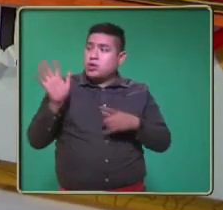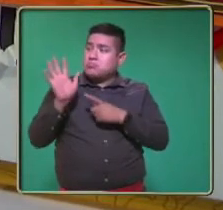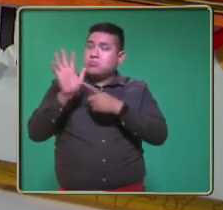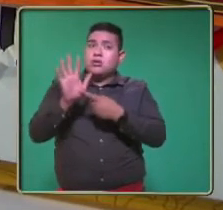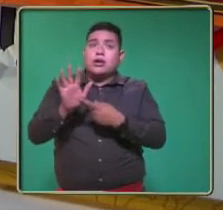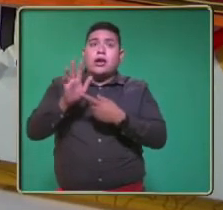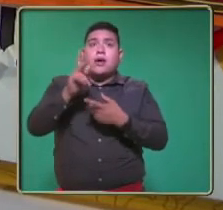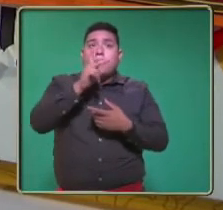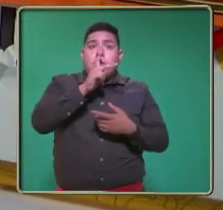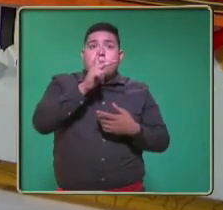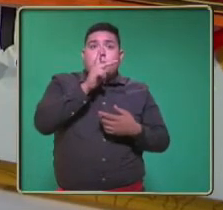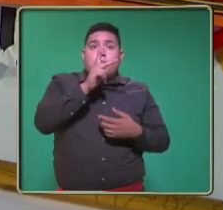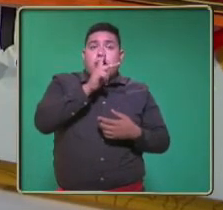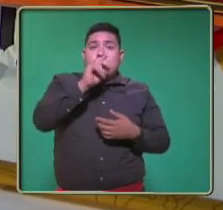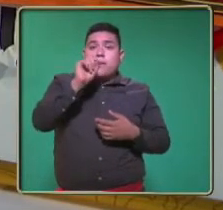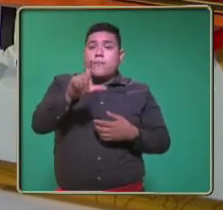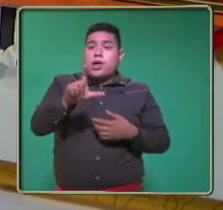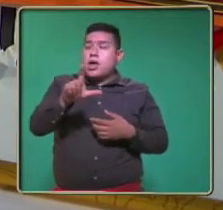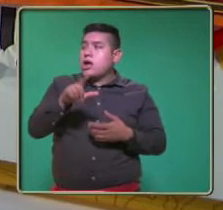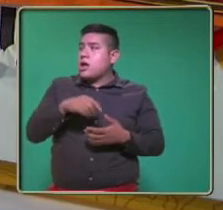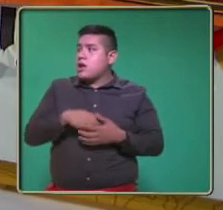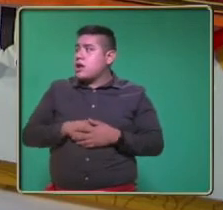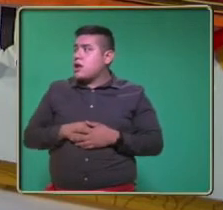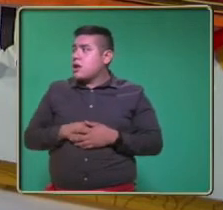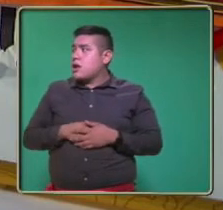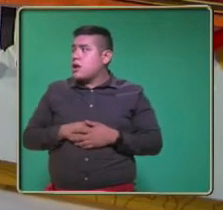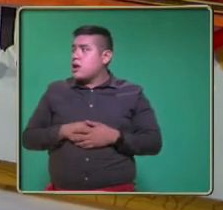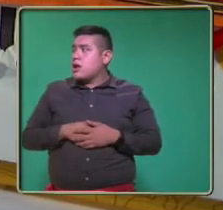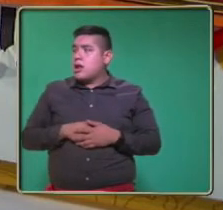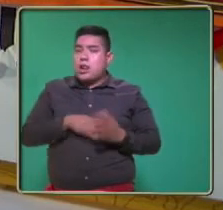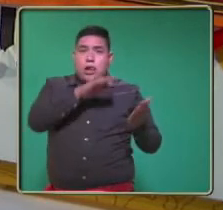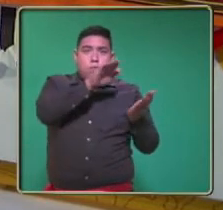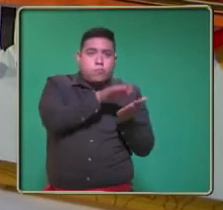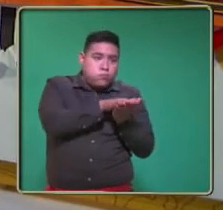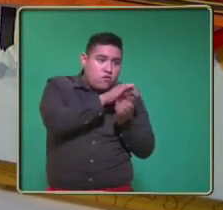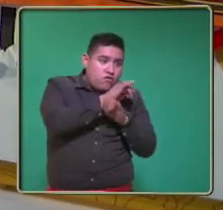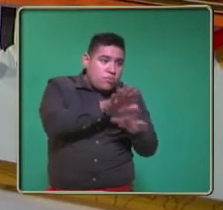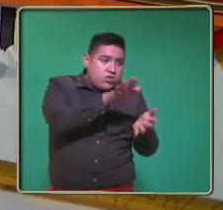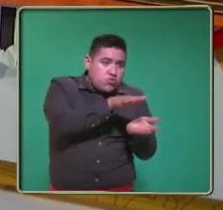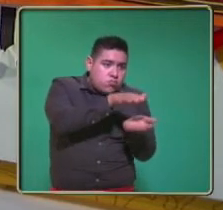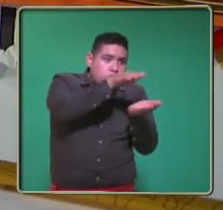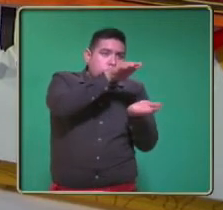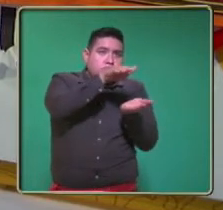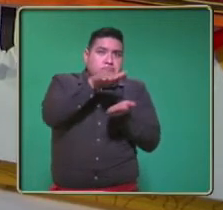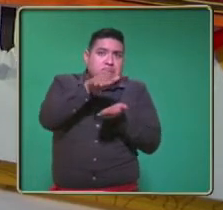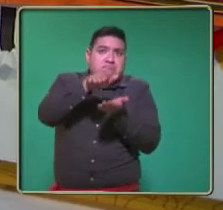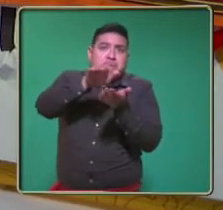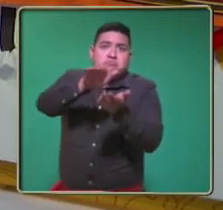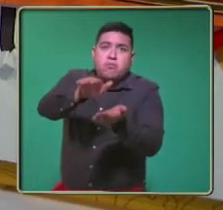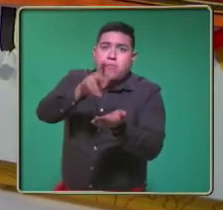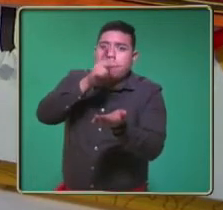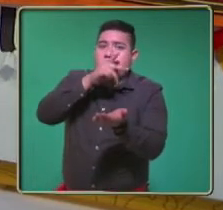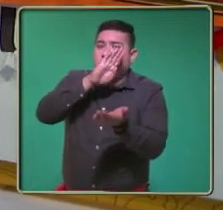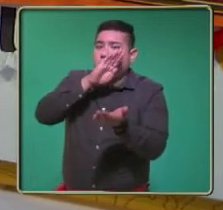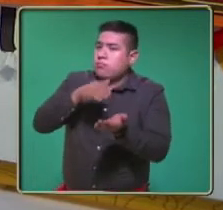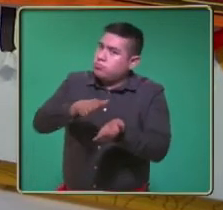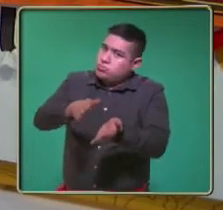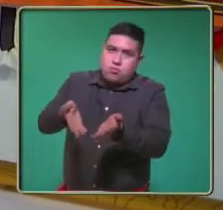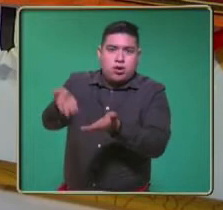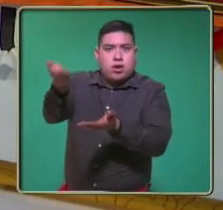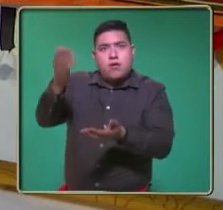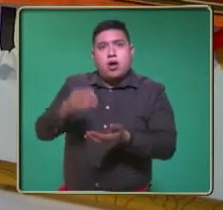de que el papá también, pues, puede recibir el expediente, ¿verdad?, propiamente de su hijo y se lo puede llevar o